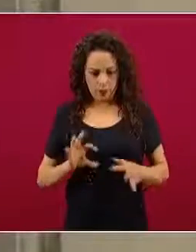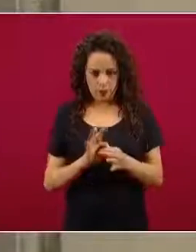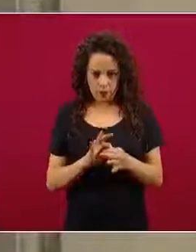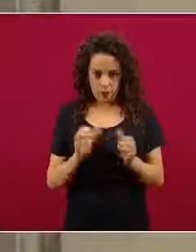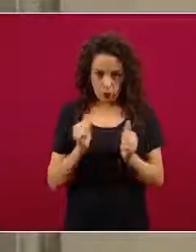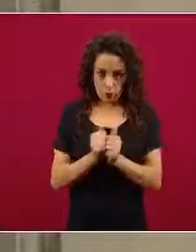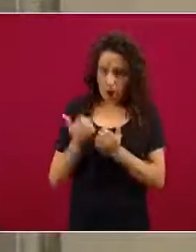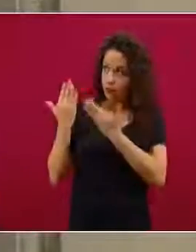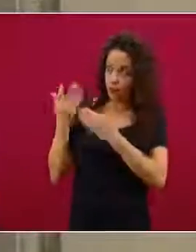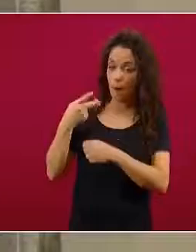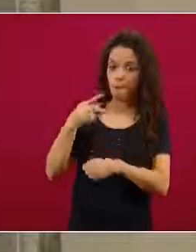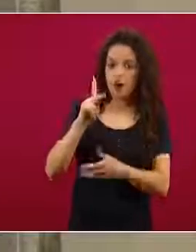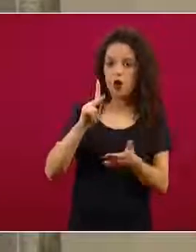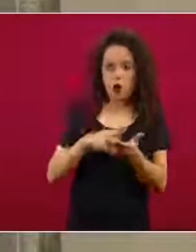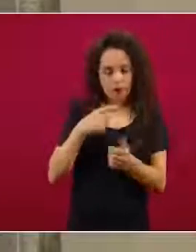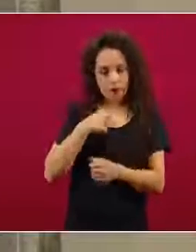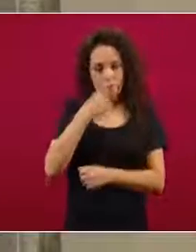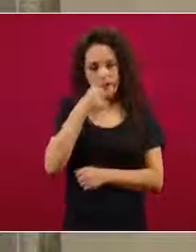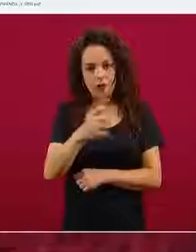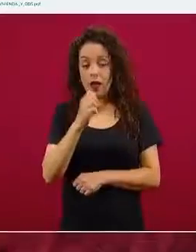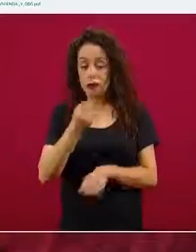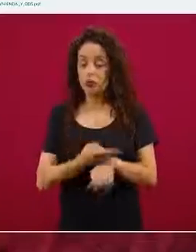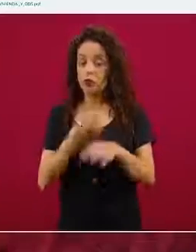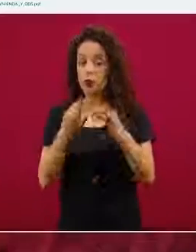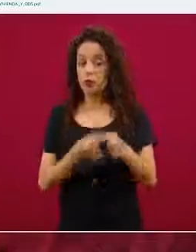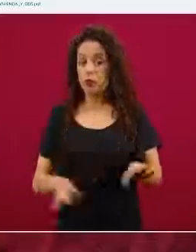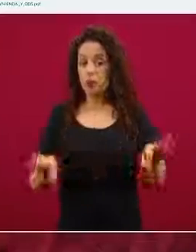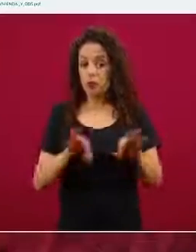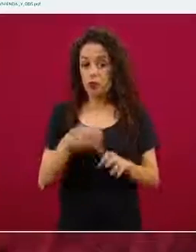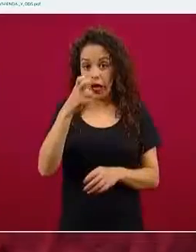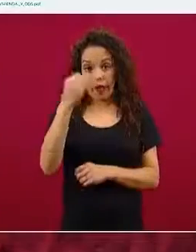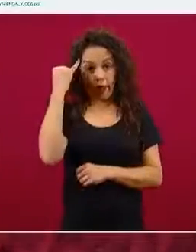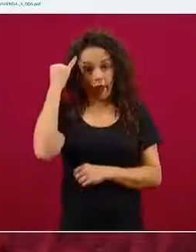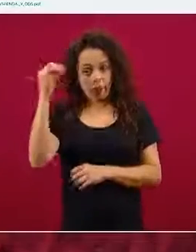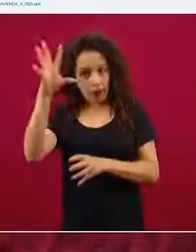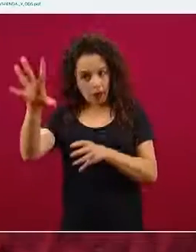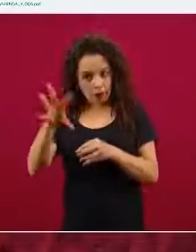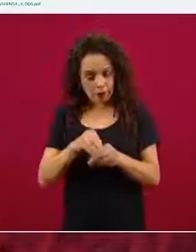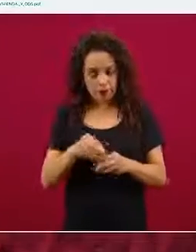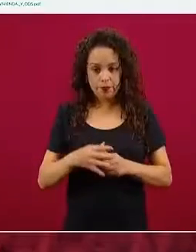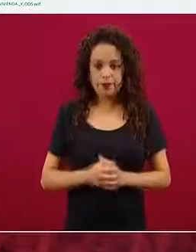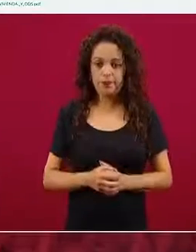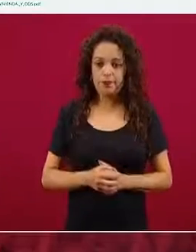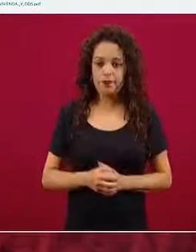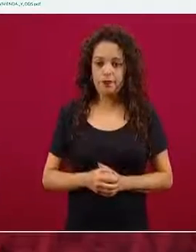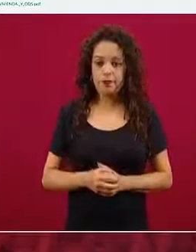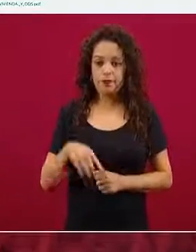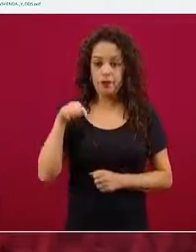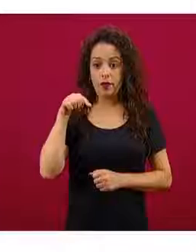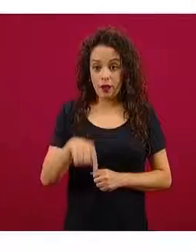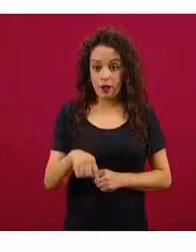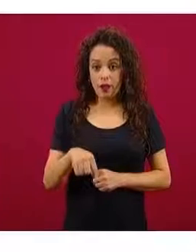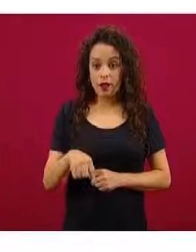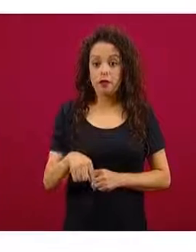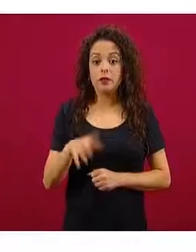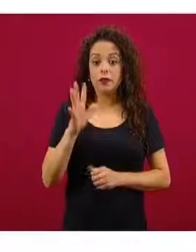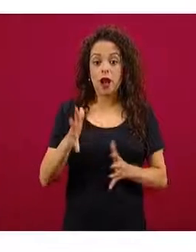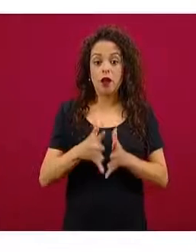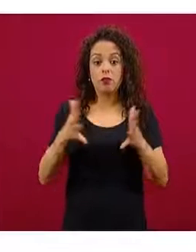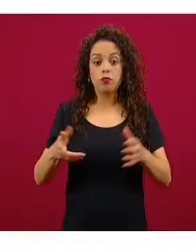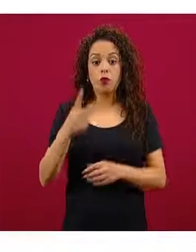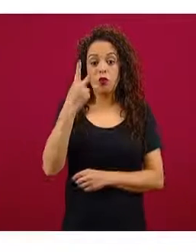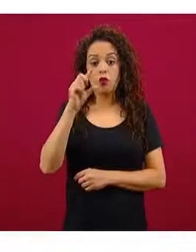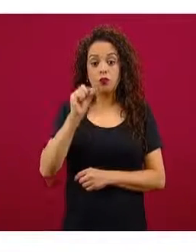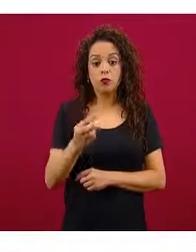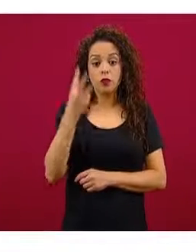importante reiterar esta idea. Las ciudades de nuestro país han crecido 2.3 veces más